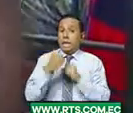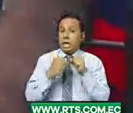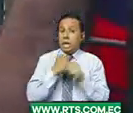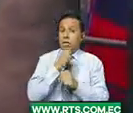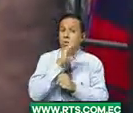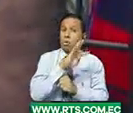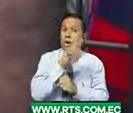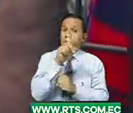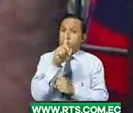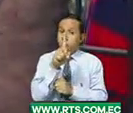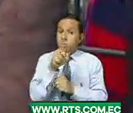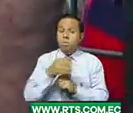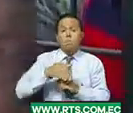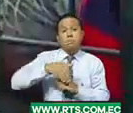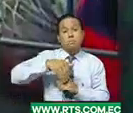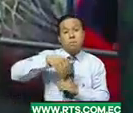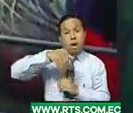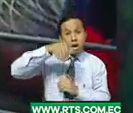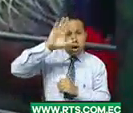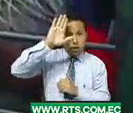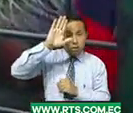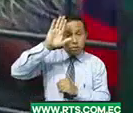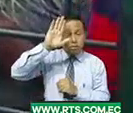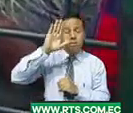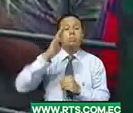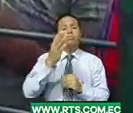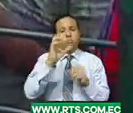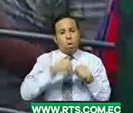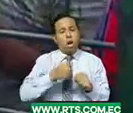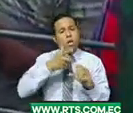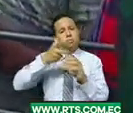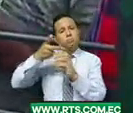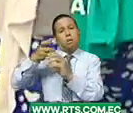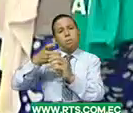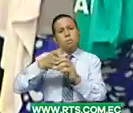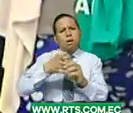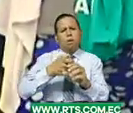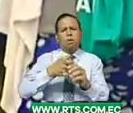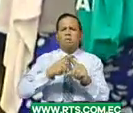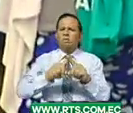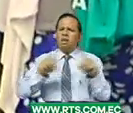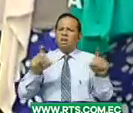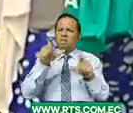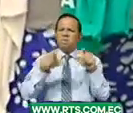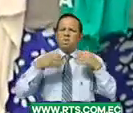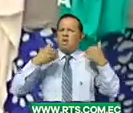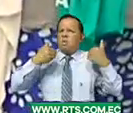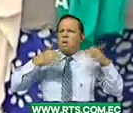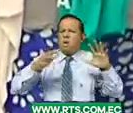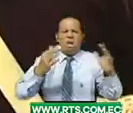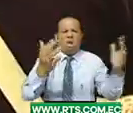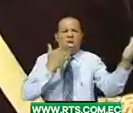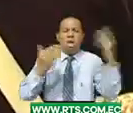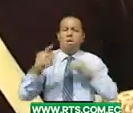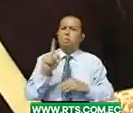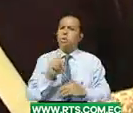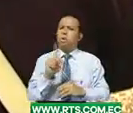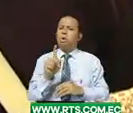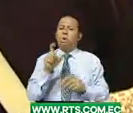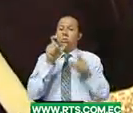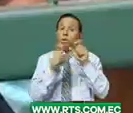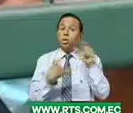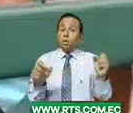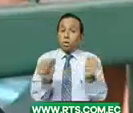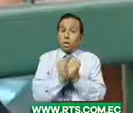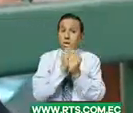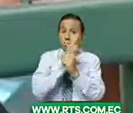para arriba, el municipio en ningún momento ha dicho que es masivo esto. Personas con discapacidad pueden